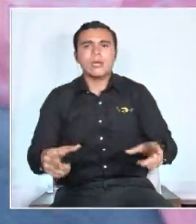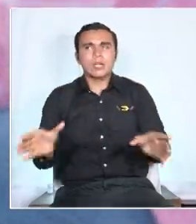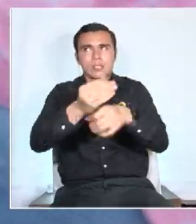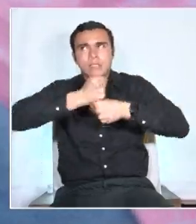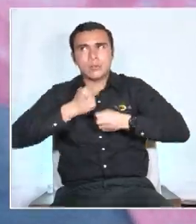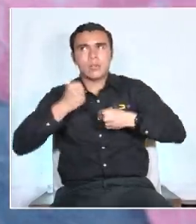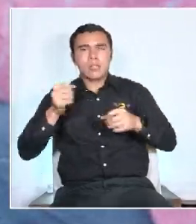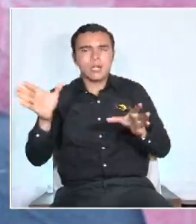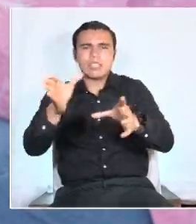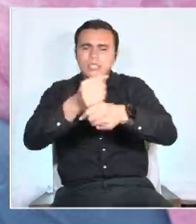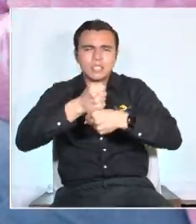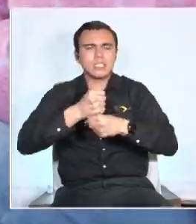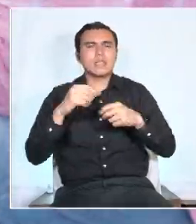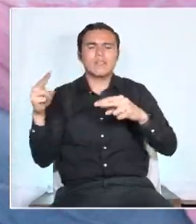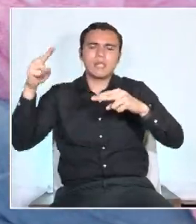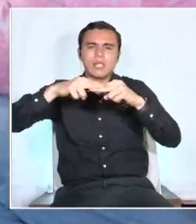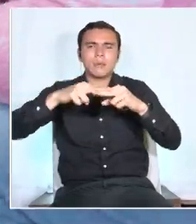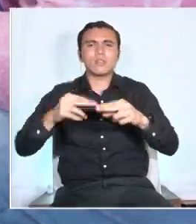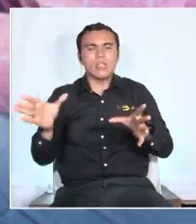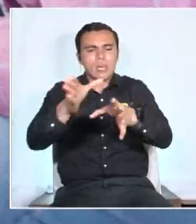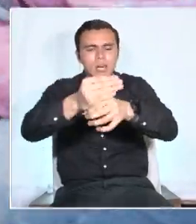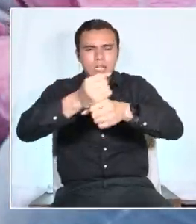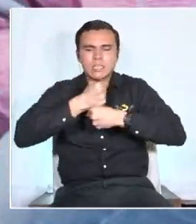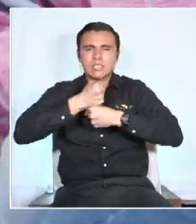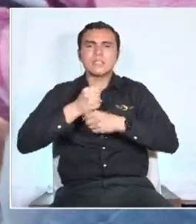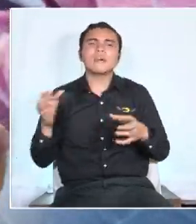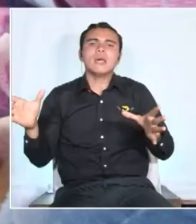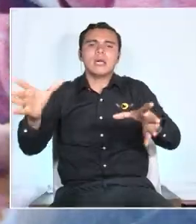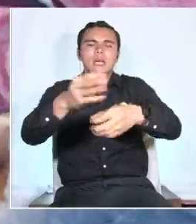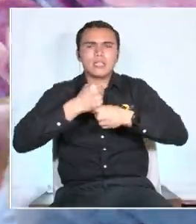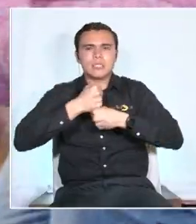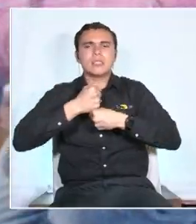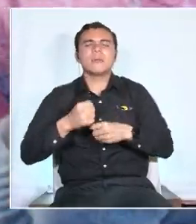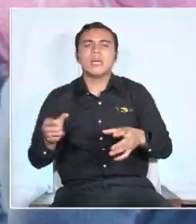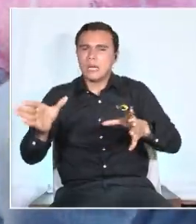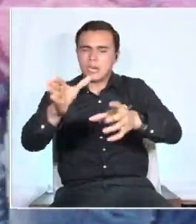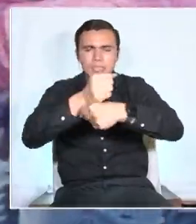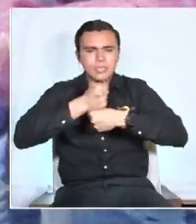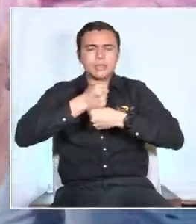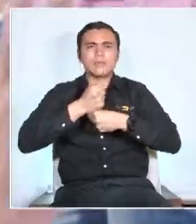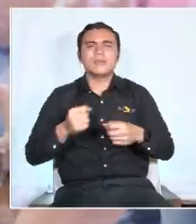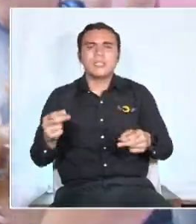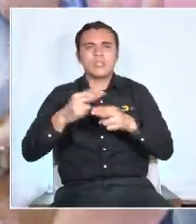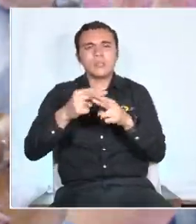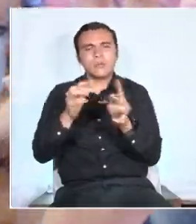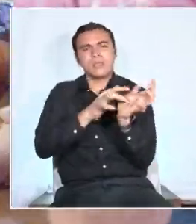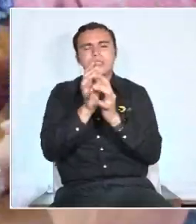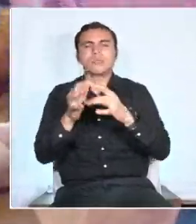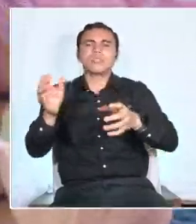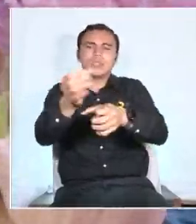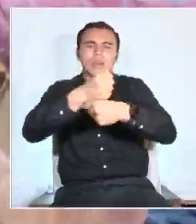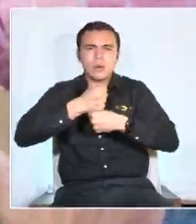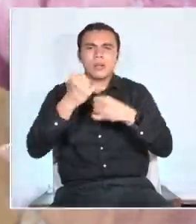recibe. Recibe ese incremento, recibe ese incremento ahora, recibe, recibe, recibe, recibe ese incremento